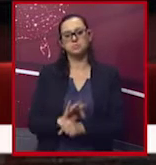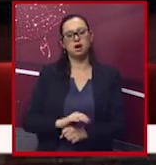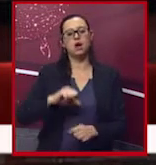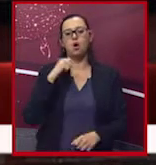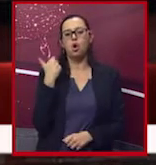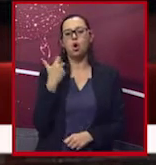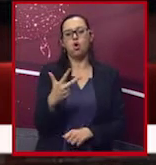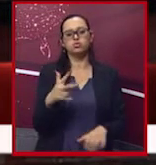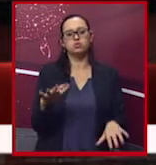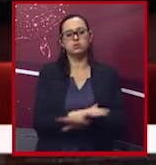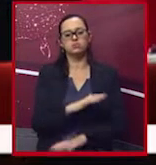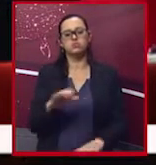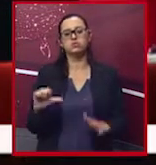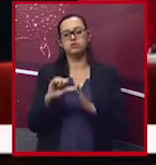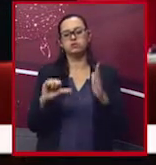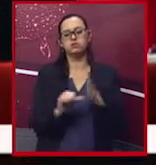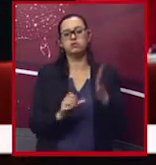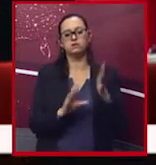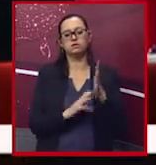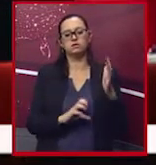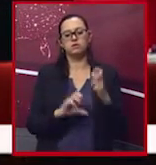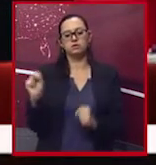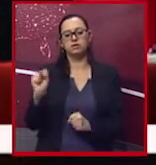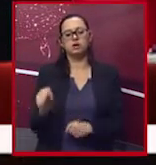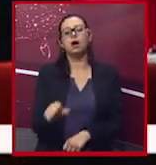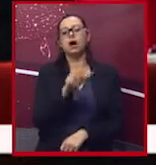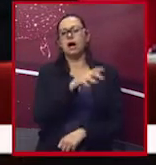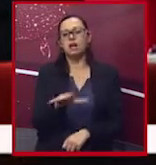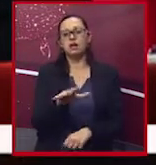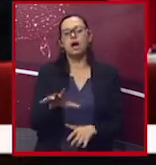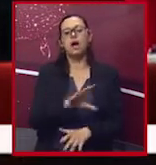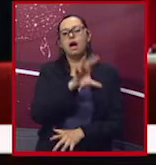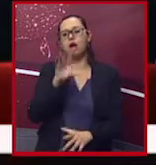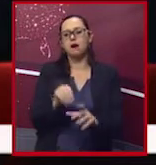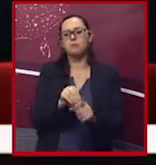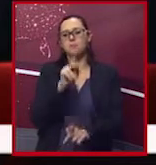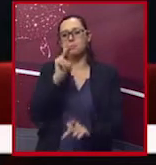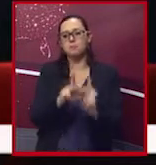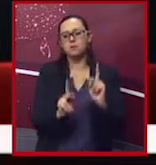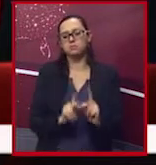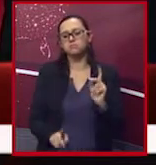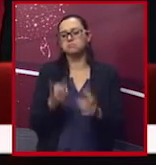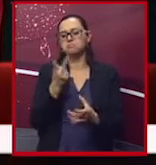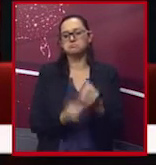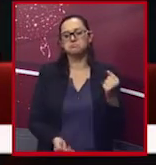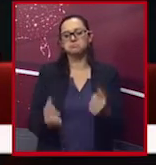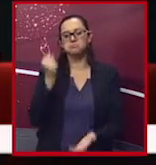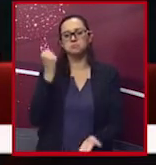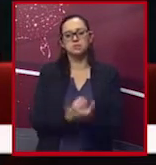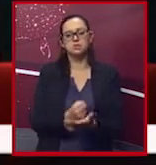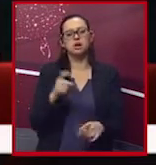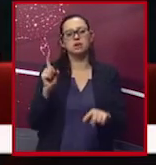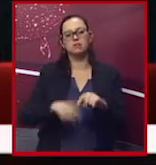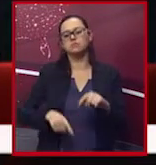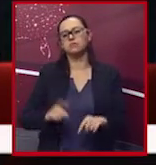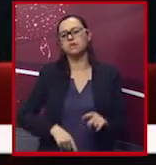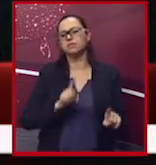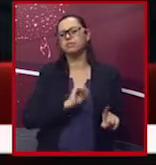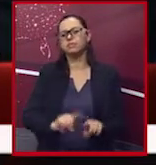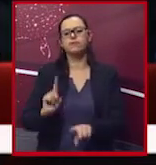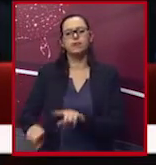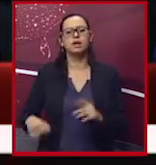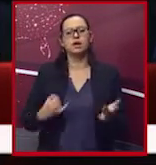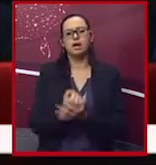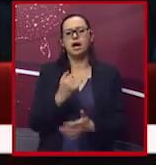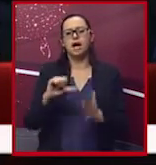artículos de la Constitución. Aprobado en lo general y en lo particular el proyecto de decreto por el que se reforman y derogan diversas disposiciones